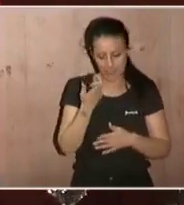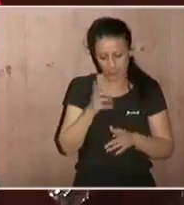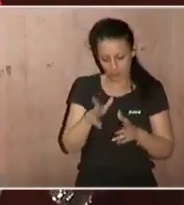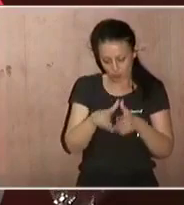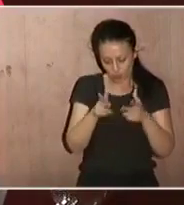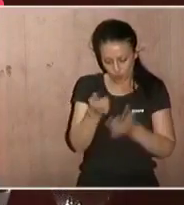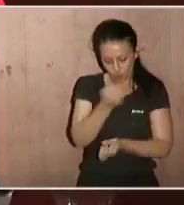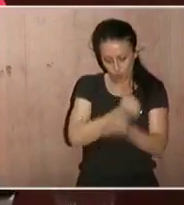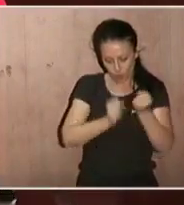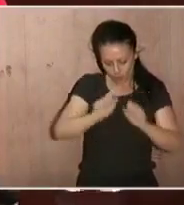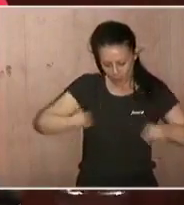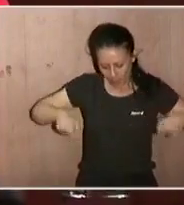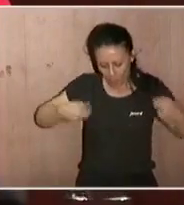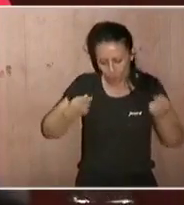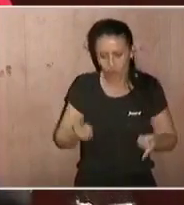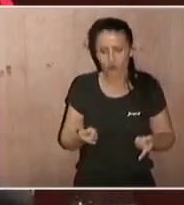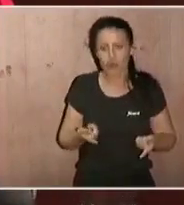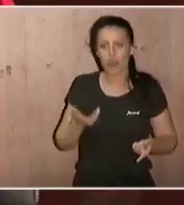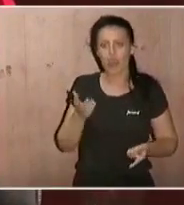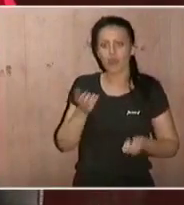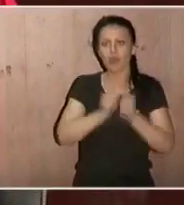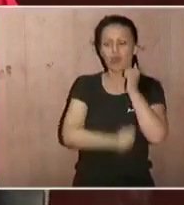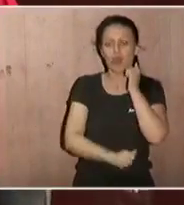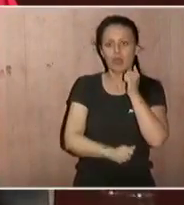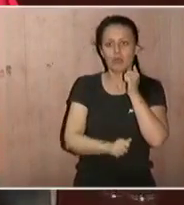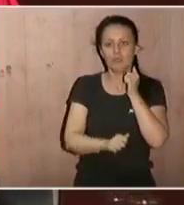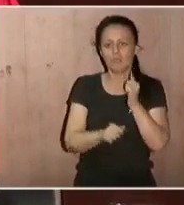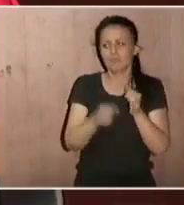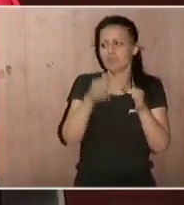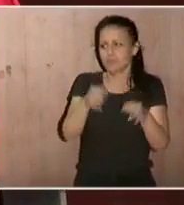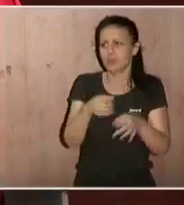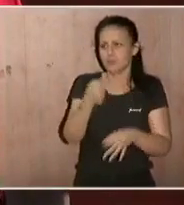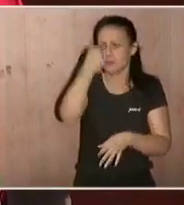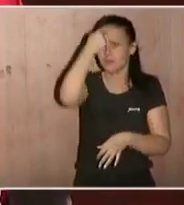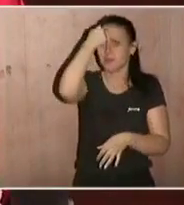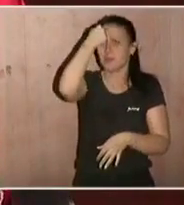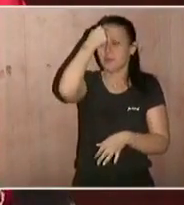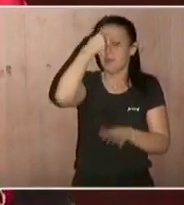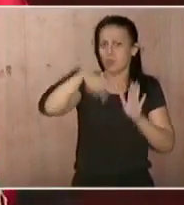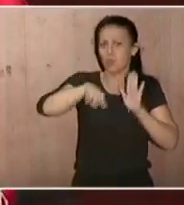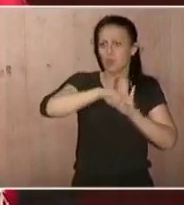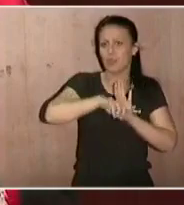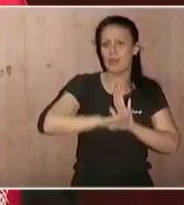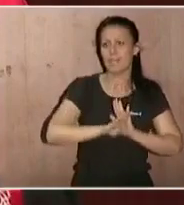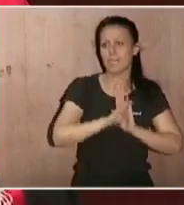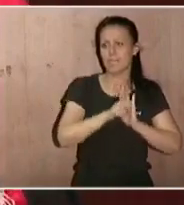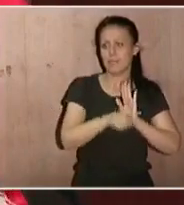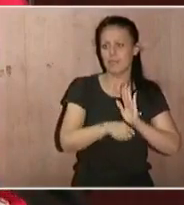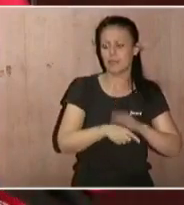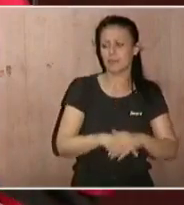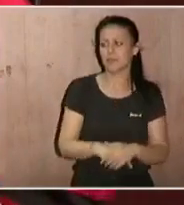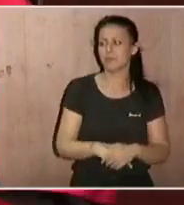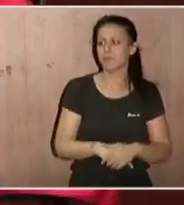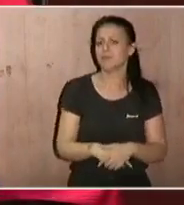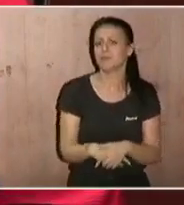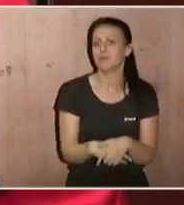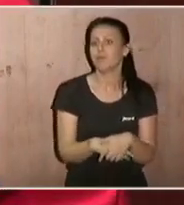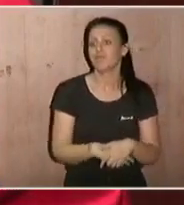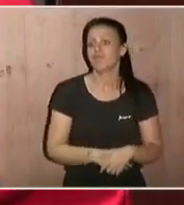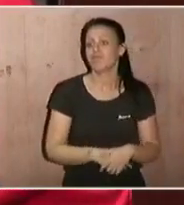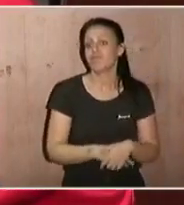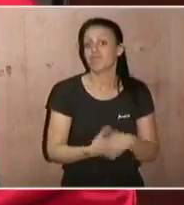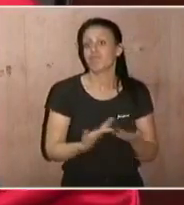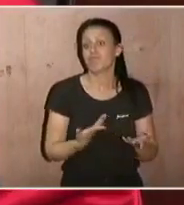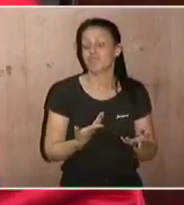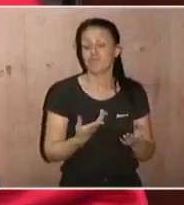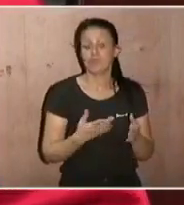socioeconómica y tienen siempre muy presente la impronta ambiental. Desde otro plano, son piezas